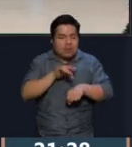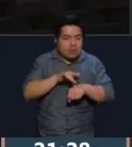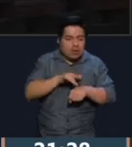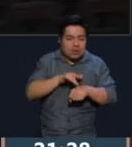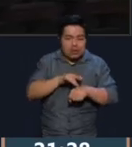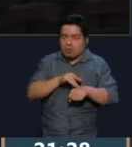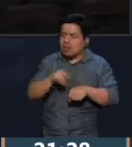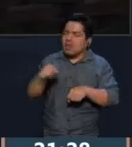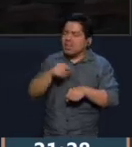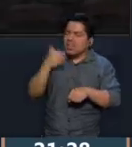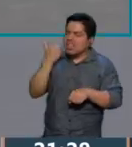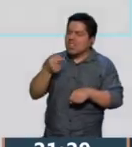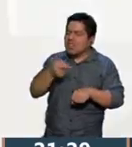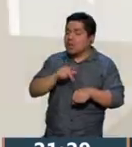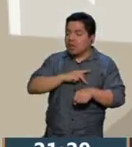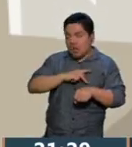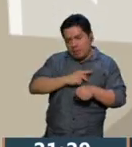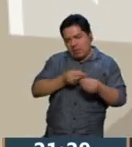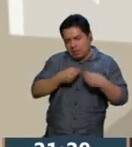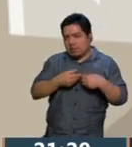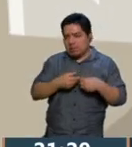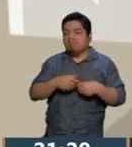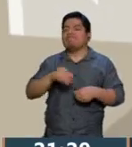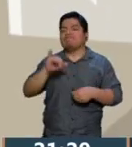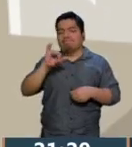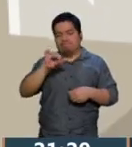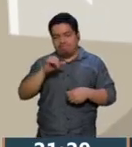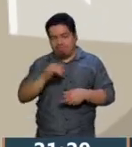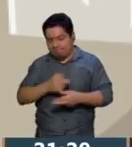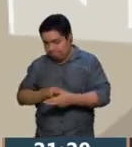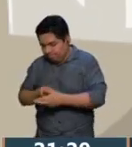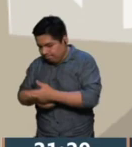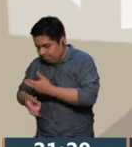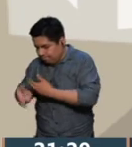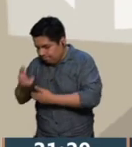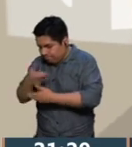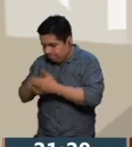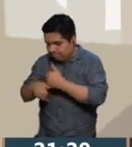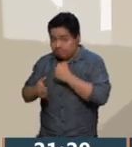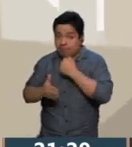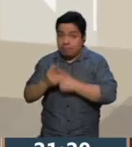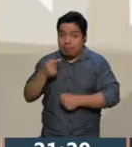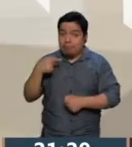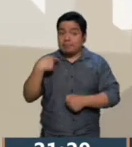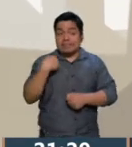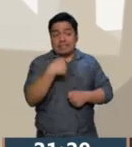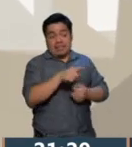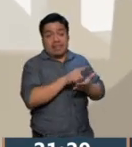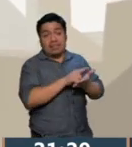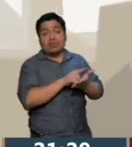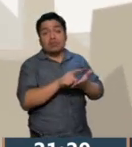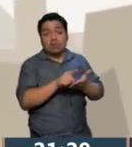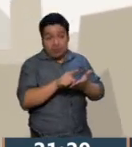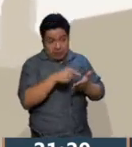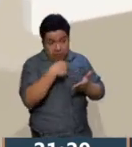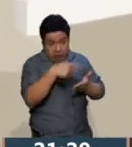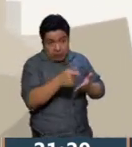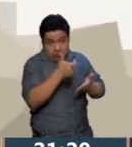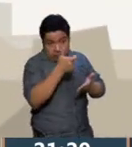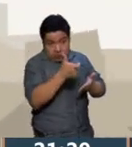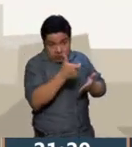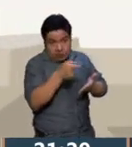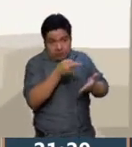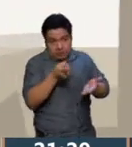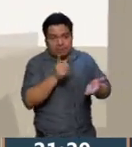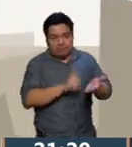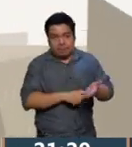reclama, se le tiene que regresar porque es su derecho a reclamar lo que tenga